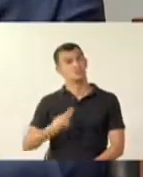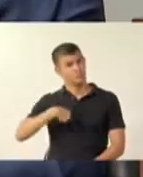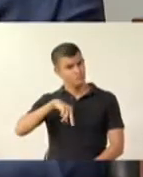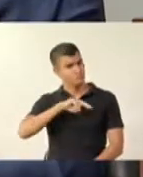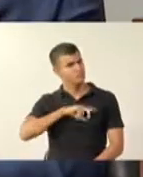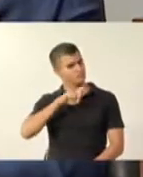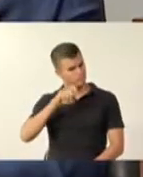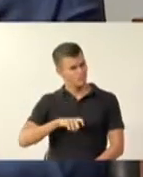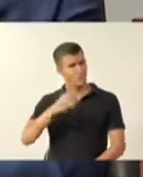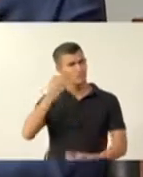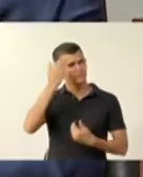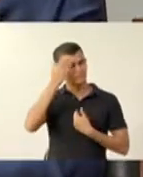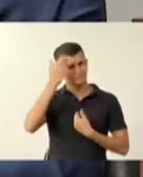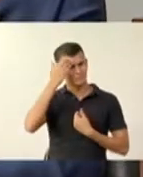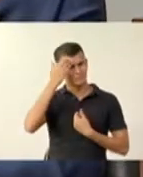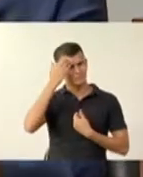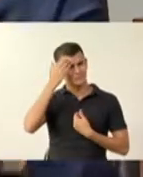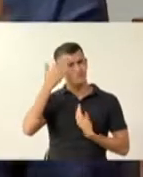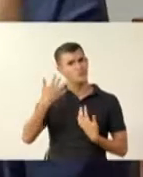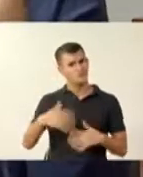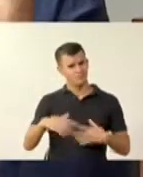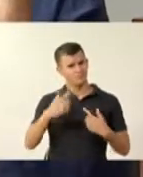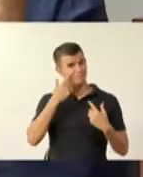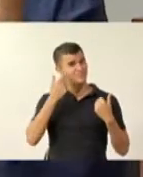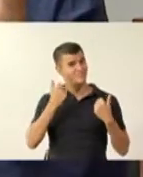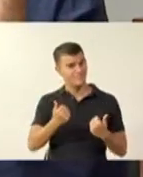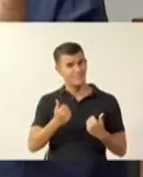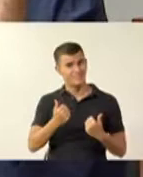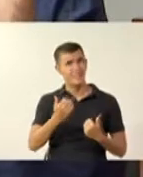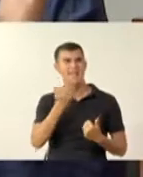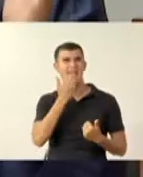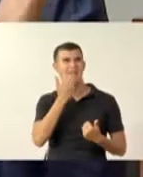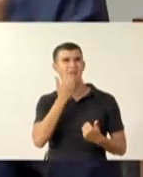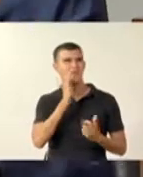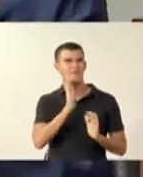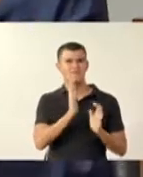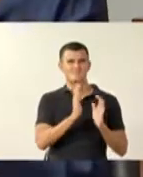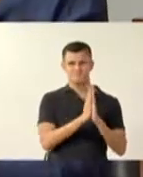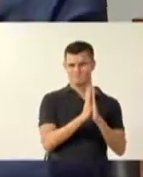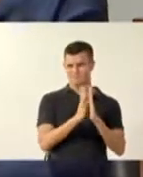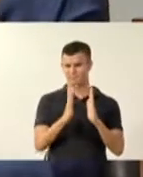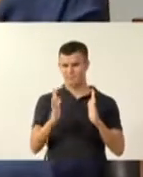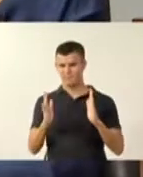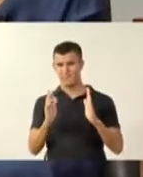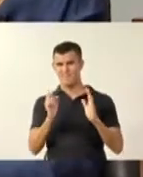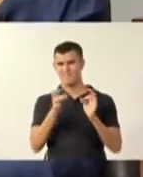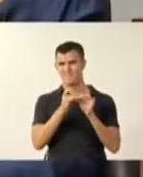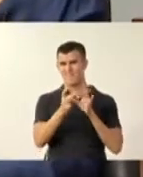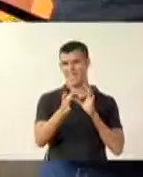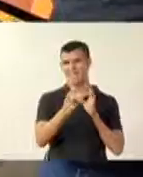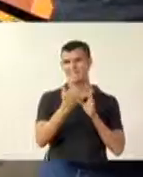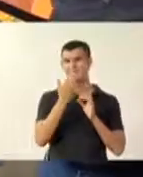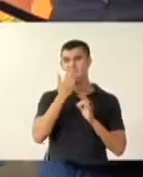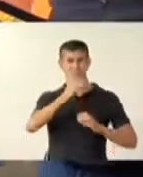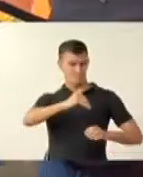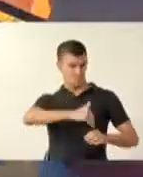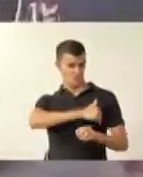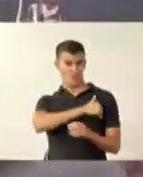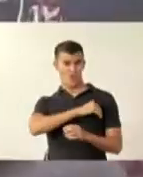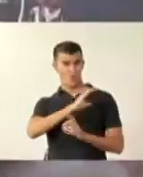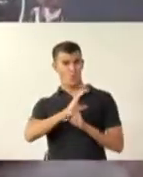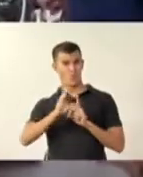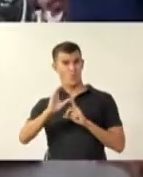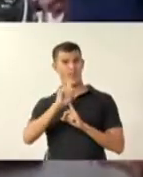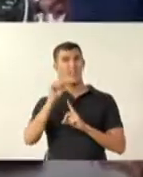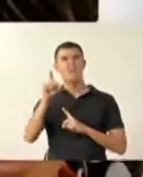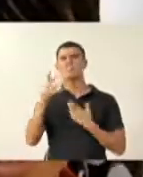tenemos un beneficio extraordinario que se da en una determinada fecha, en un periodo de tiempo, y es contar con una ministra de Cultura